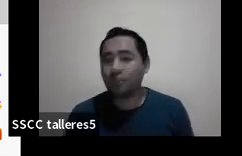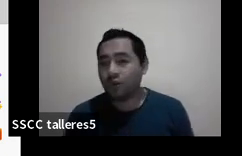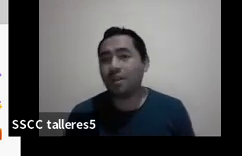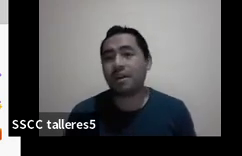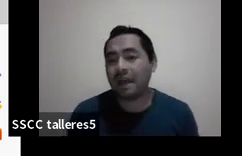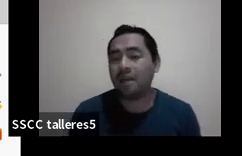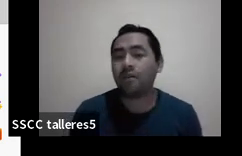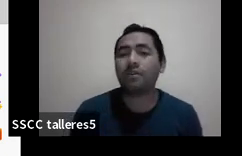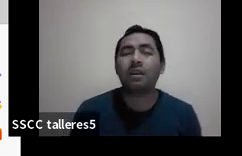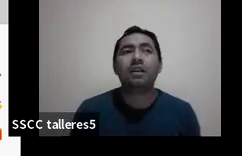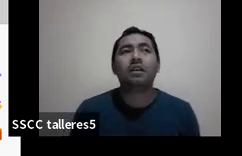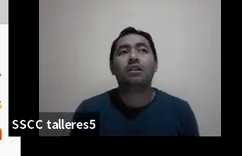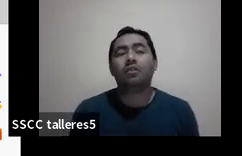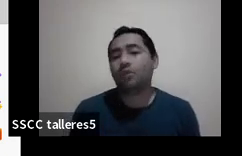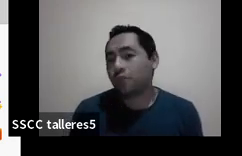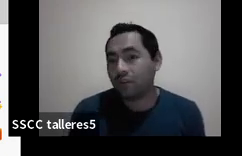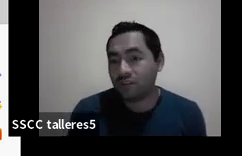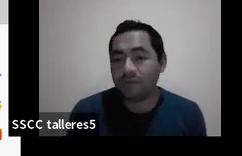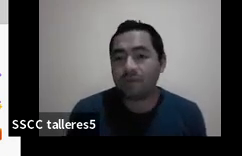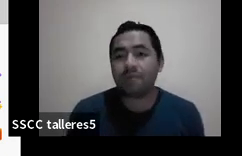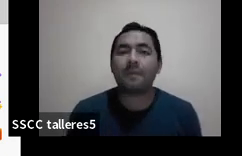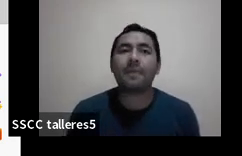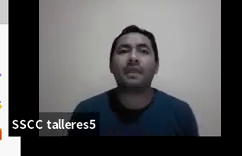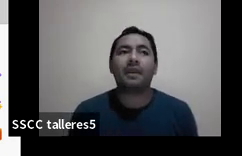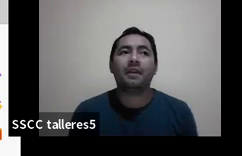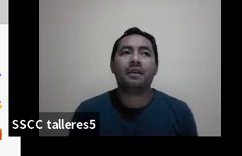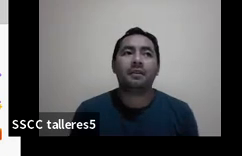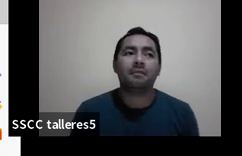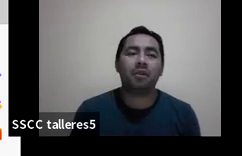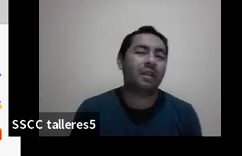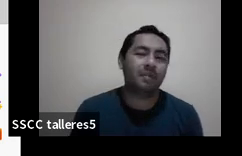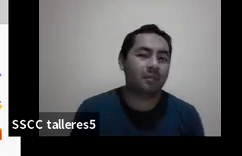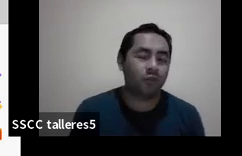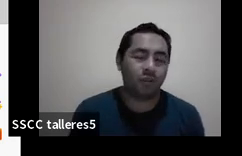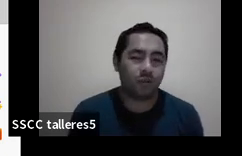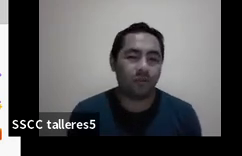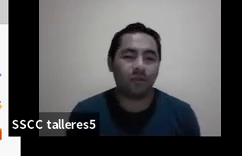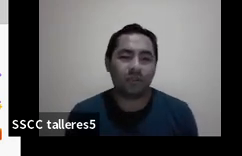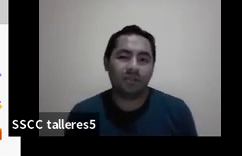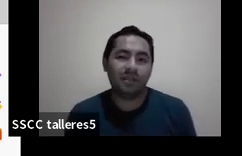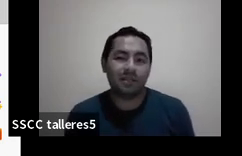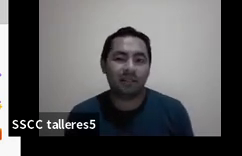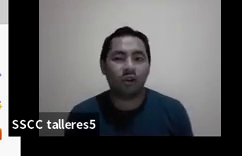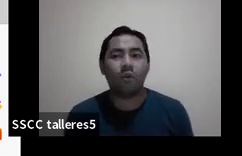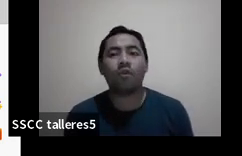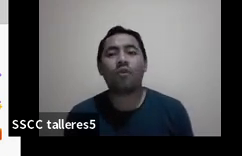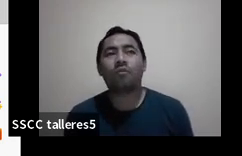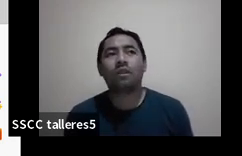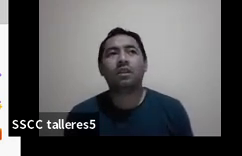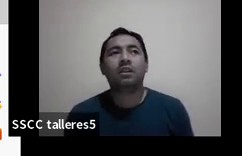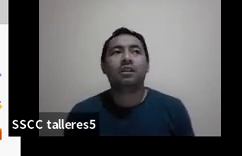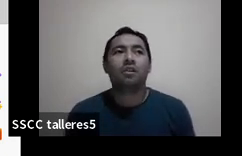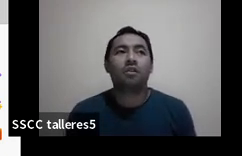hacen donaciones, regalos, los sordos lo reciben, pero va a depender mucho del sordo, ¿no? Si él se siente